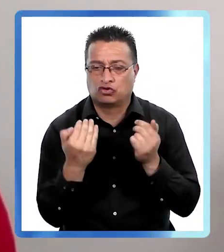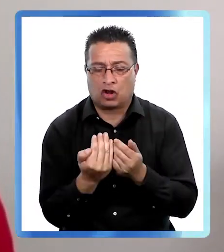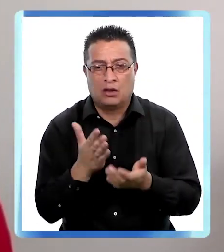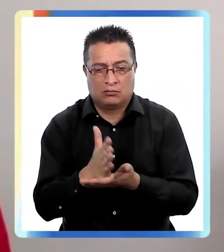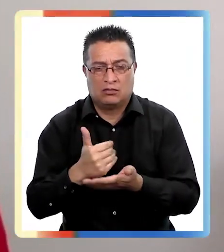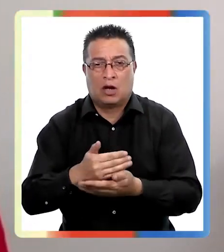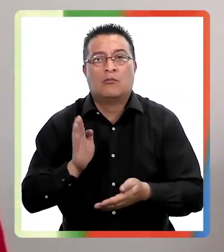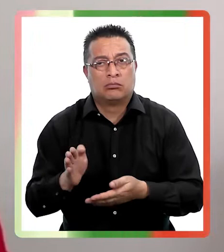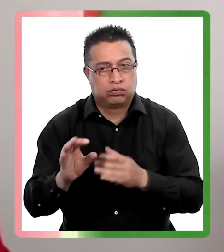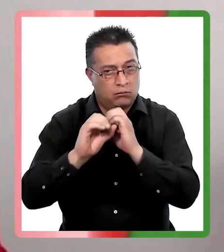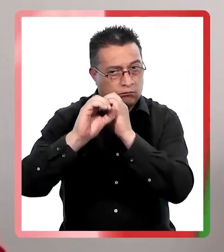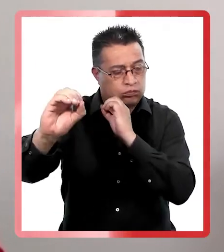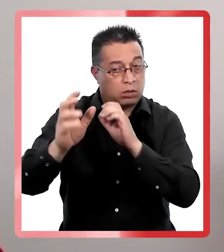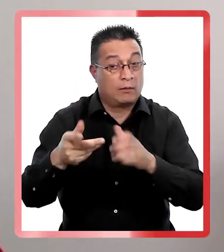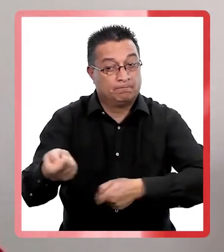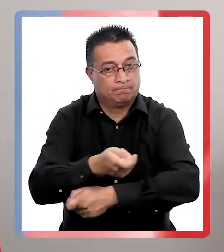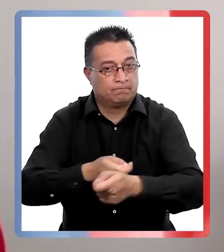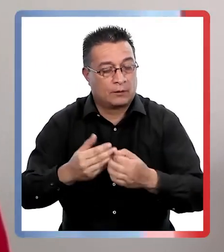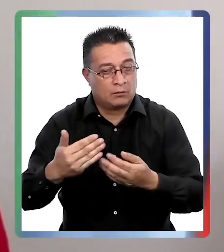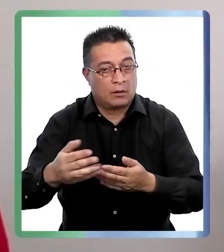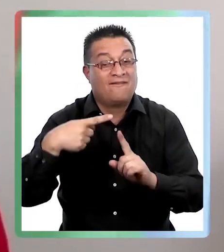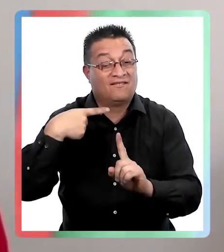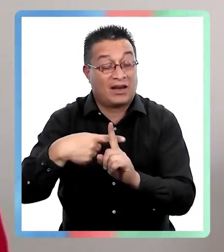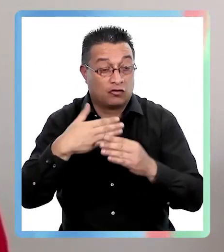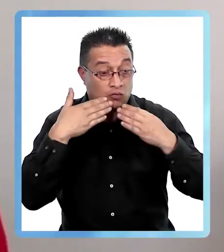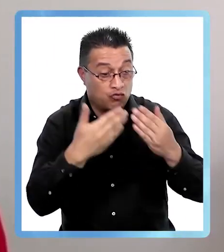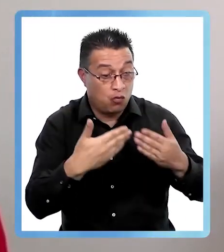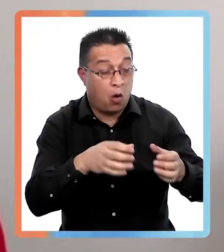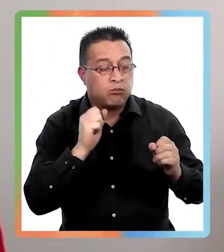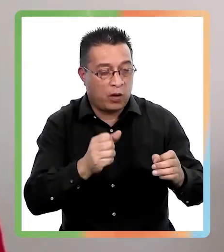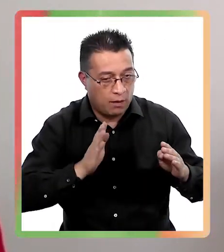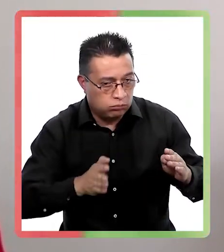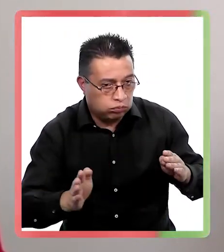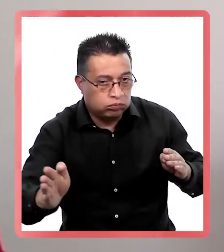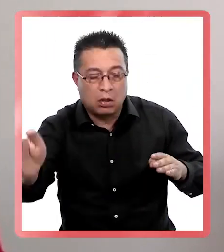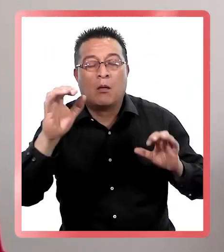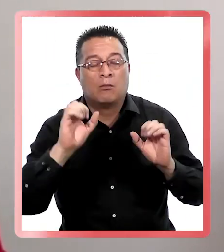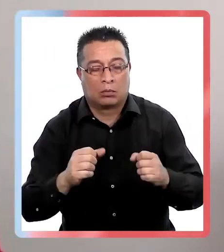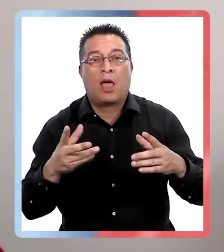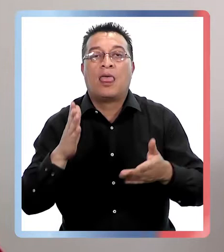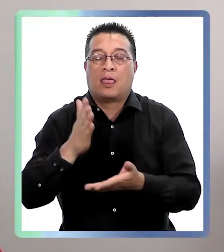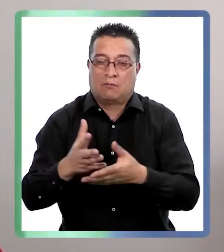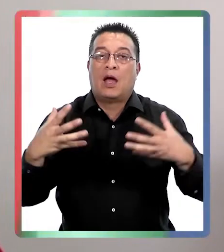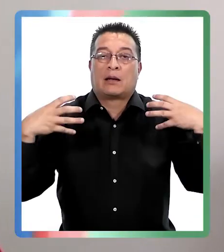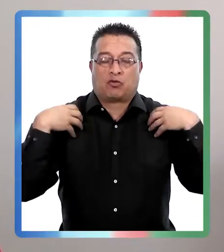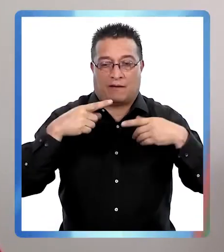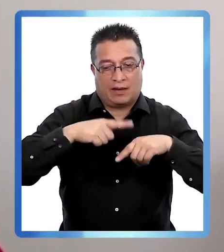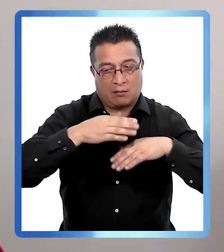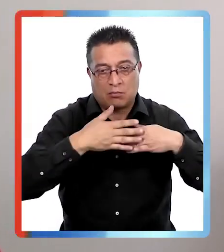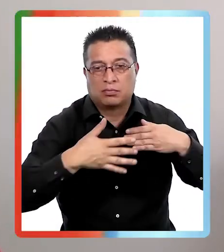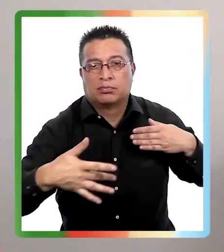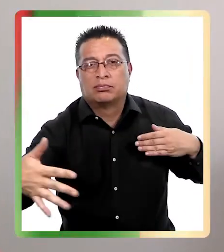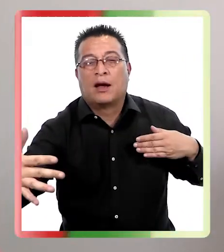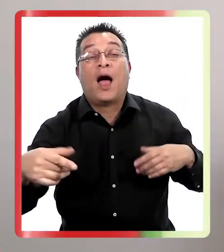de sostenibilidad financiera para que los beneficios que lleguen puedan también seguirse pagando debida y responsablemente en el tiempo,